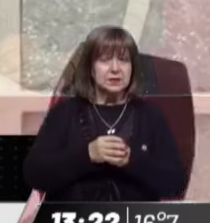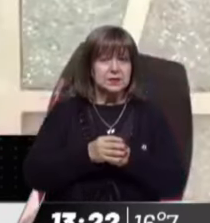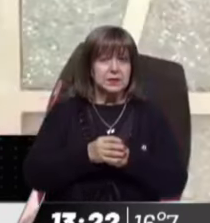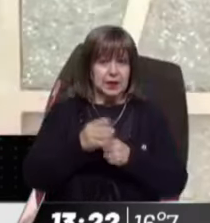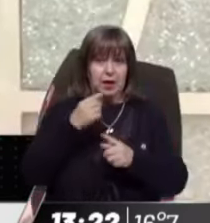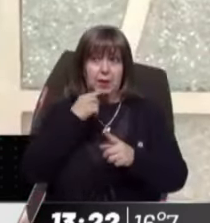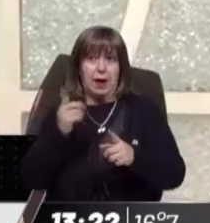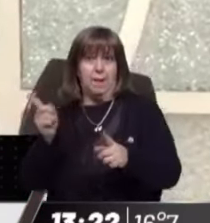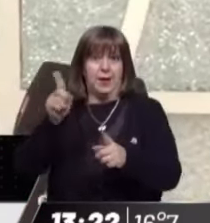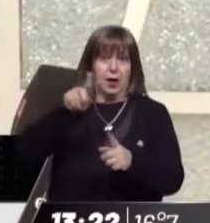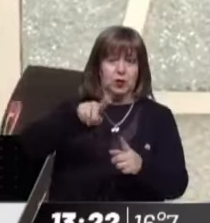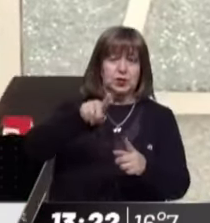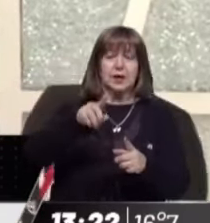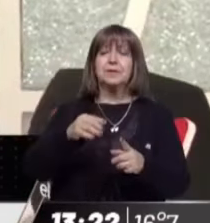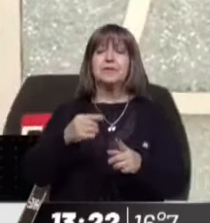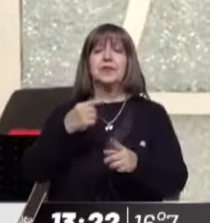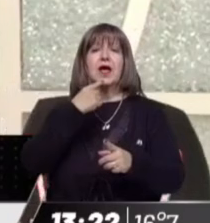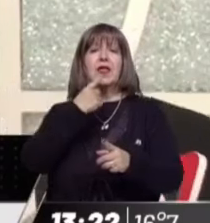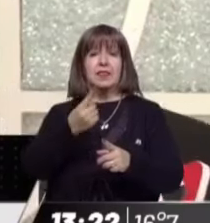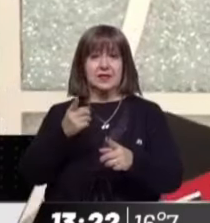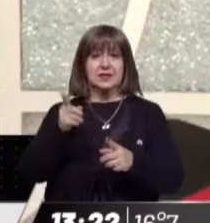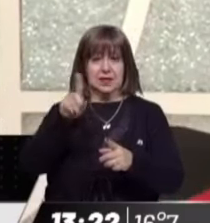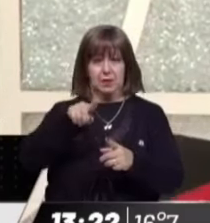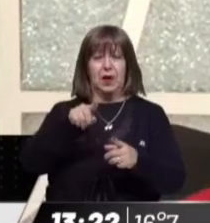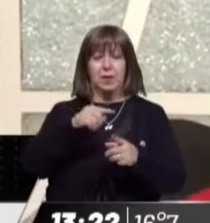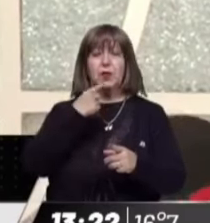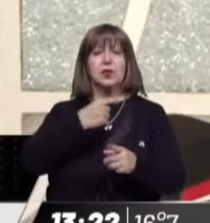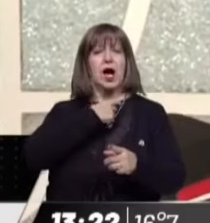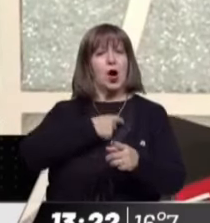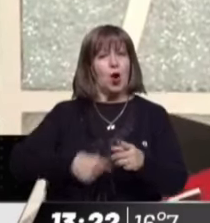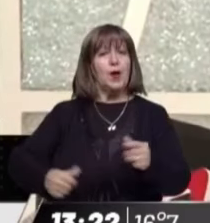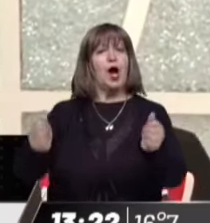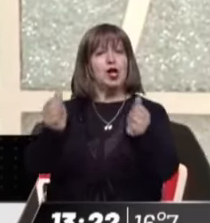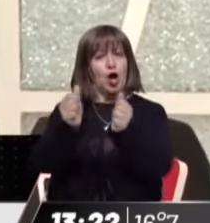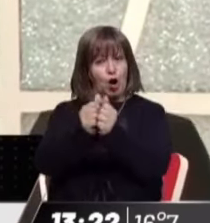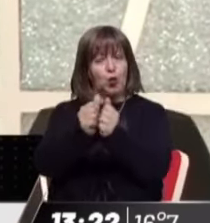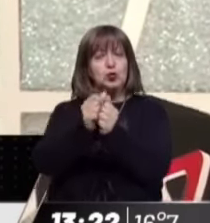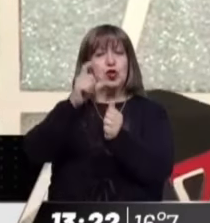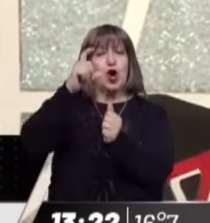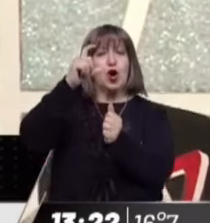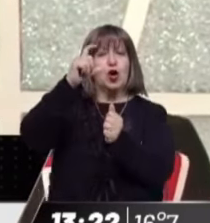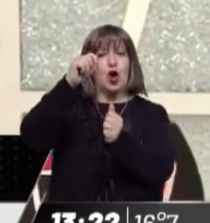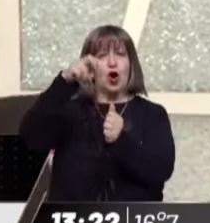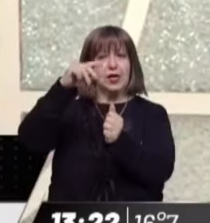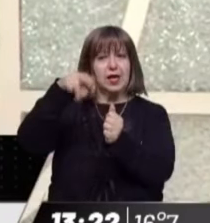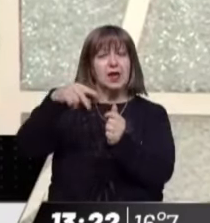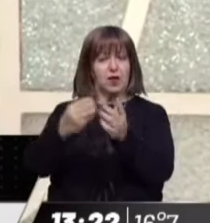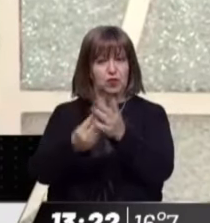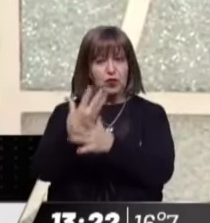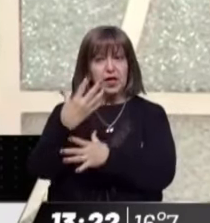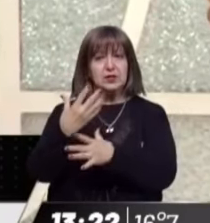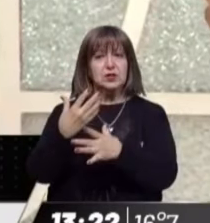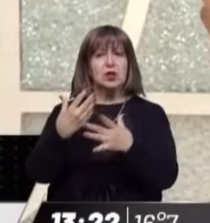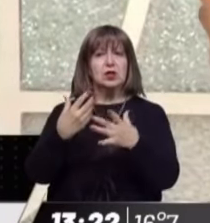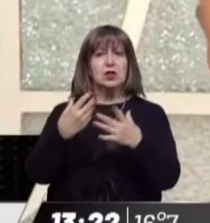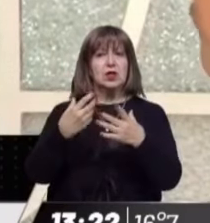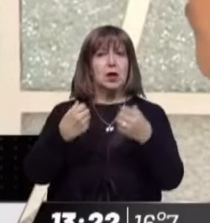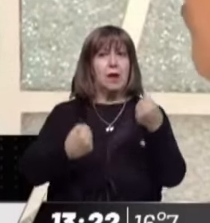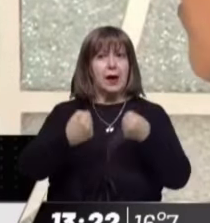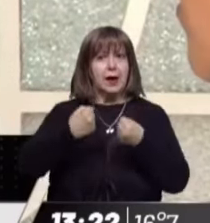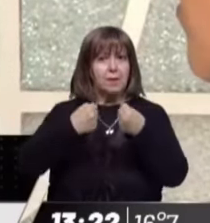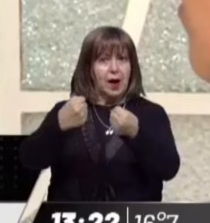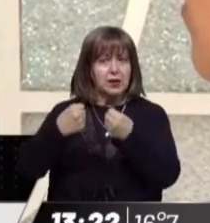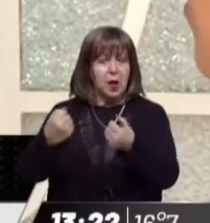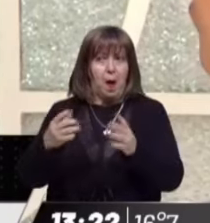¿Ustedes saben si el gobierno, porque lo que se dijo es que el gobierno junto a CONIN podrían repartirlo, ¿se sabe algo de eso? Nosotros